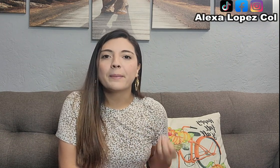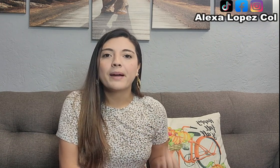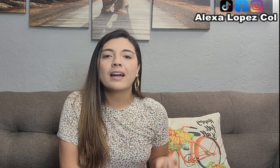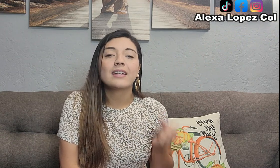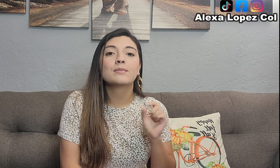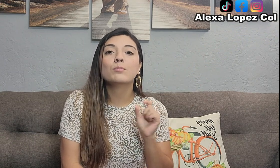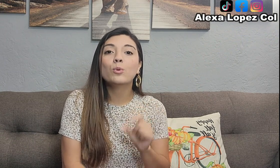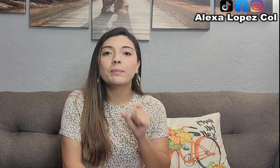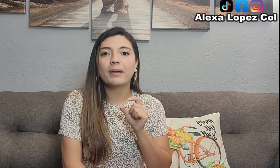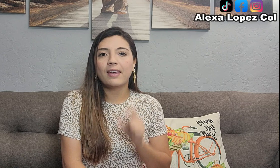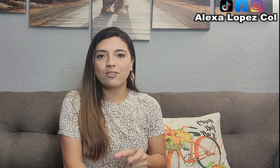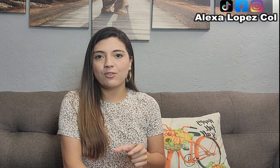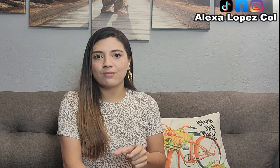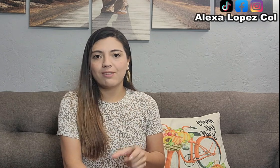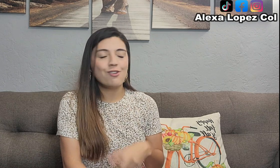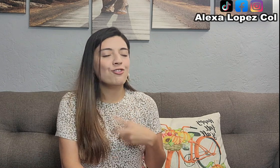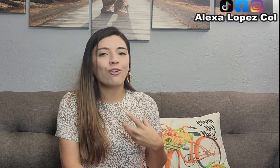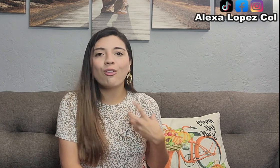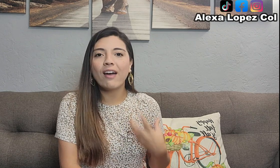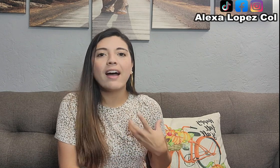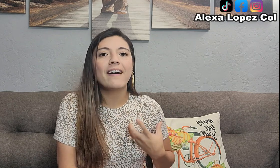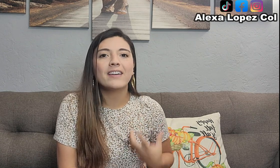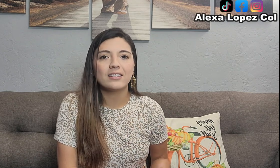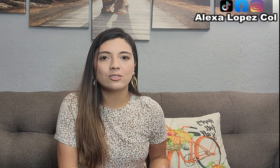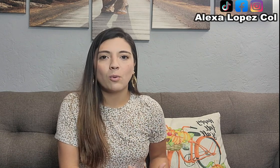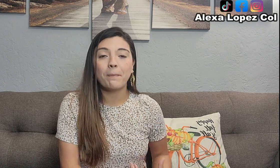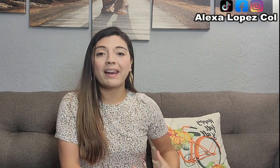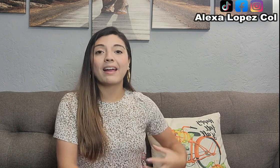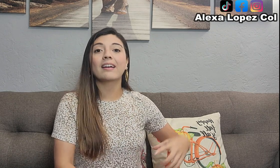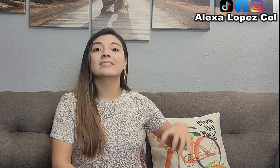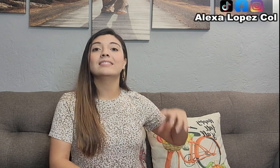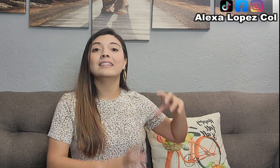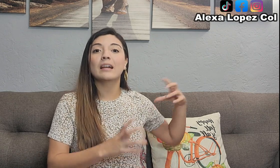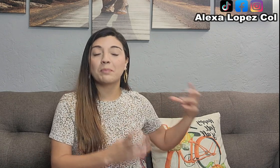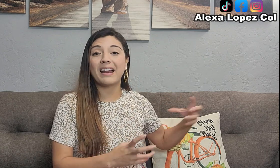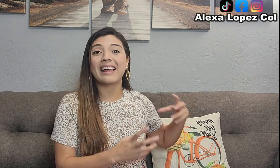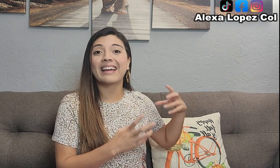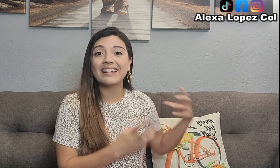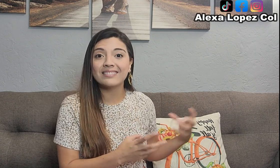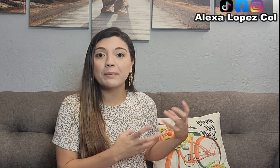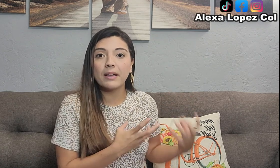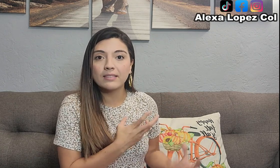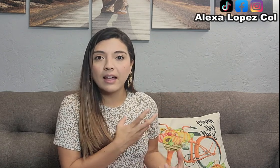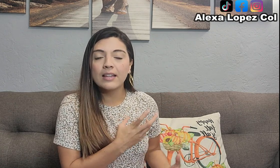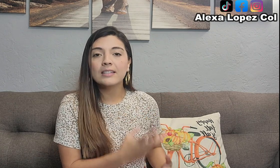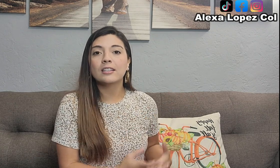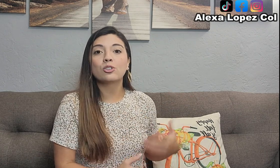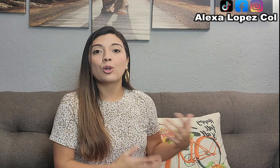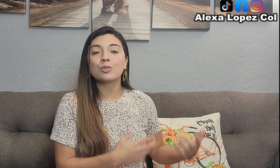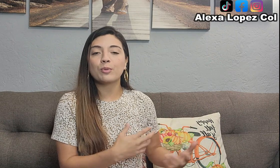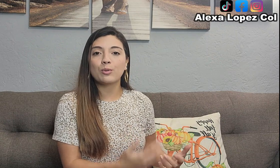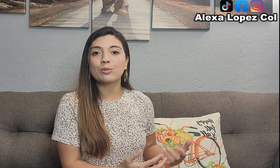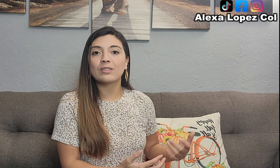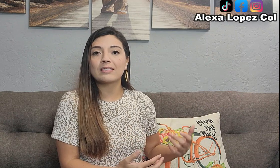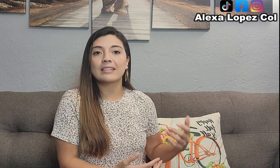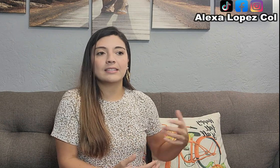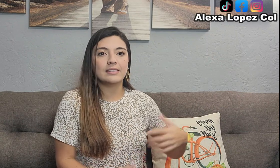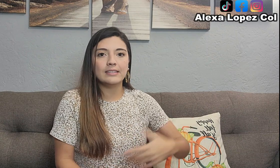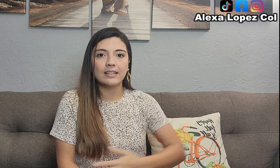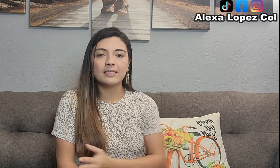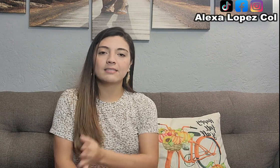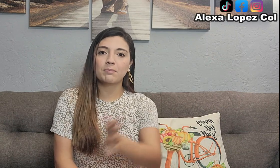de Panamá es muy pequeño, no da abasto para la cantidad, para la gran demanda de todos los productos